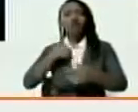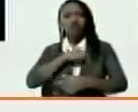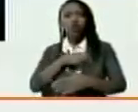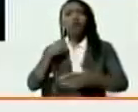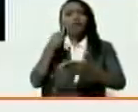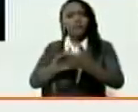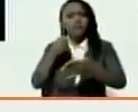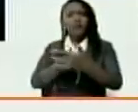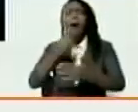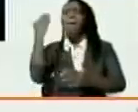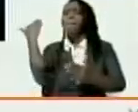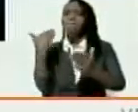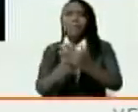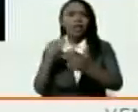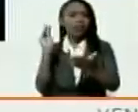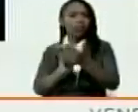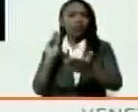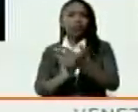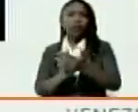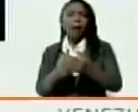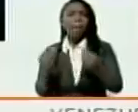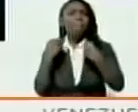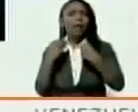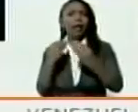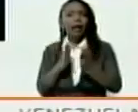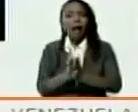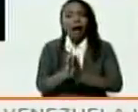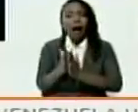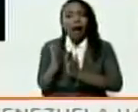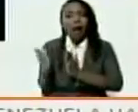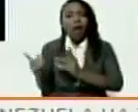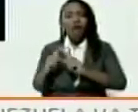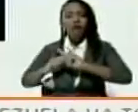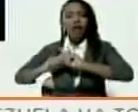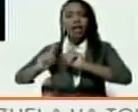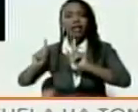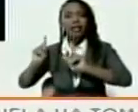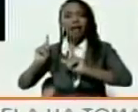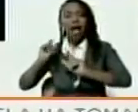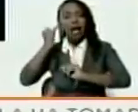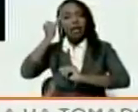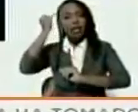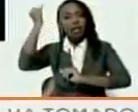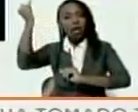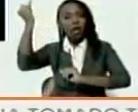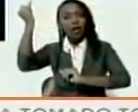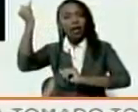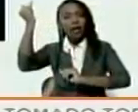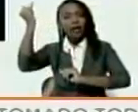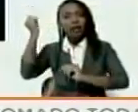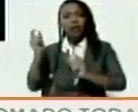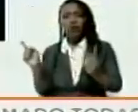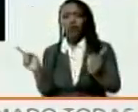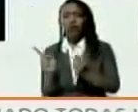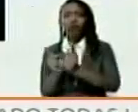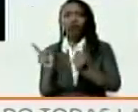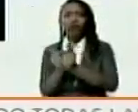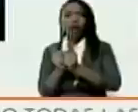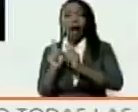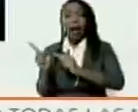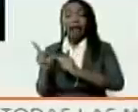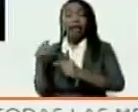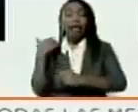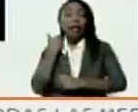veces para que se pongan de lado las diferencias ideológicas, que son pequeñeces ante esta